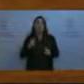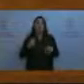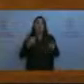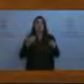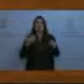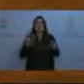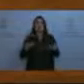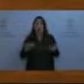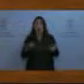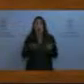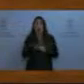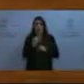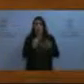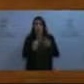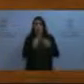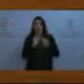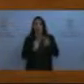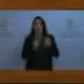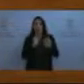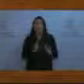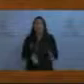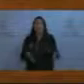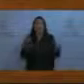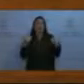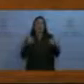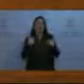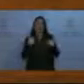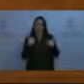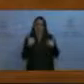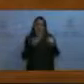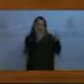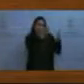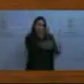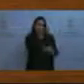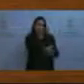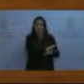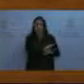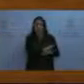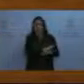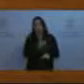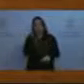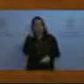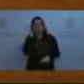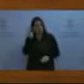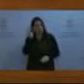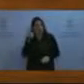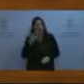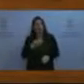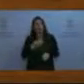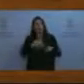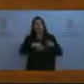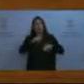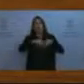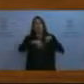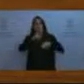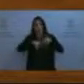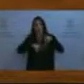esta materia es, sin duda, la responsable de su gestión, que no es otra que la consejera de